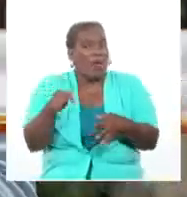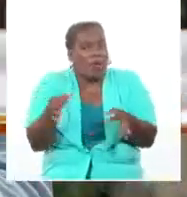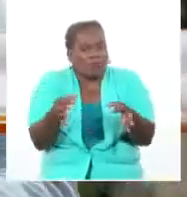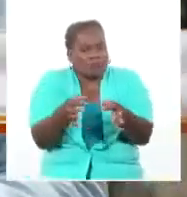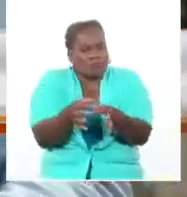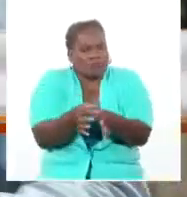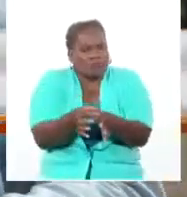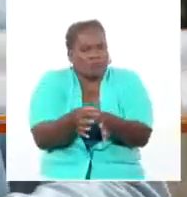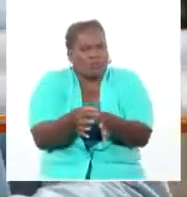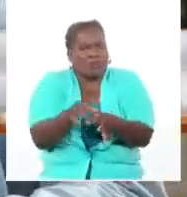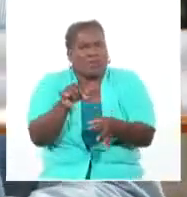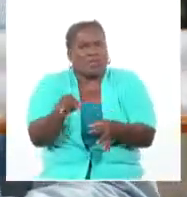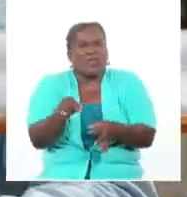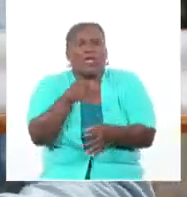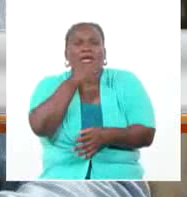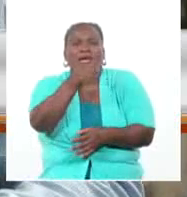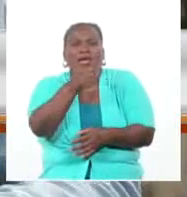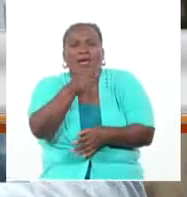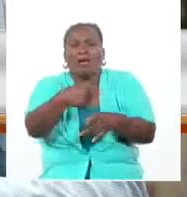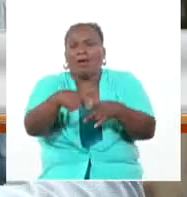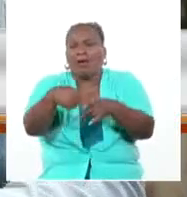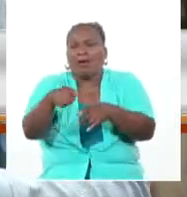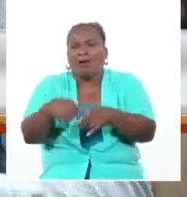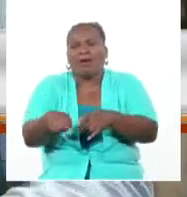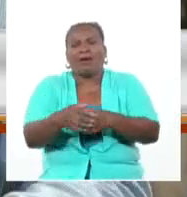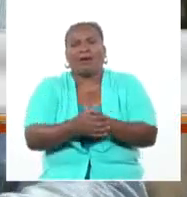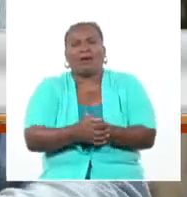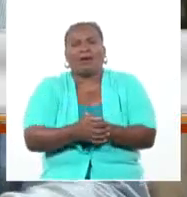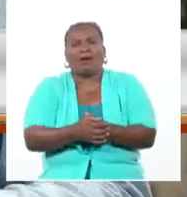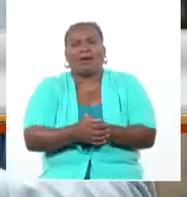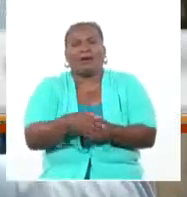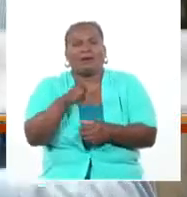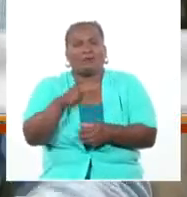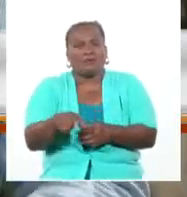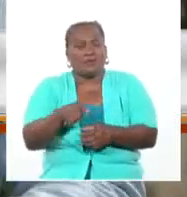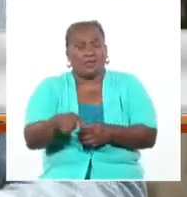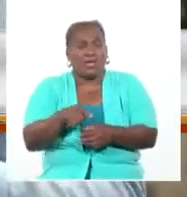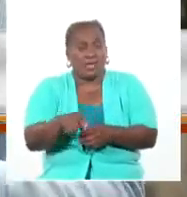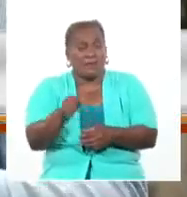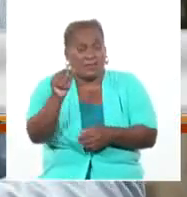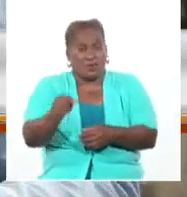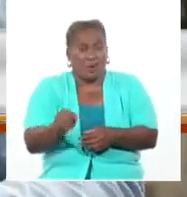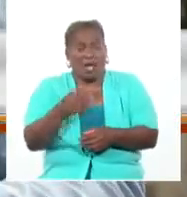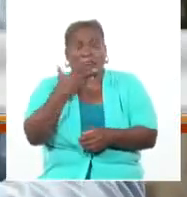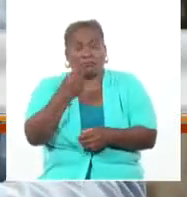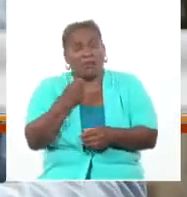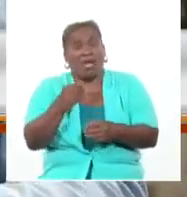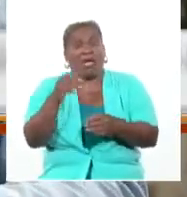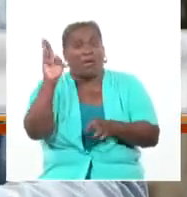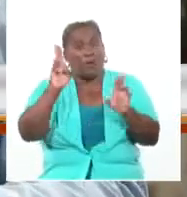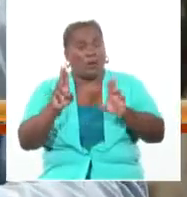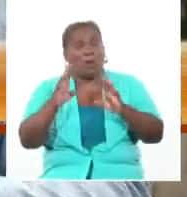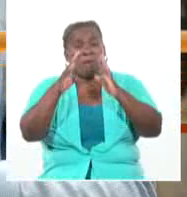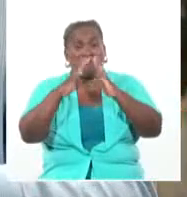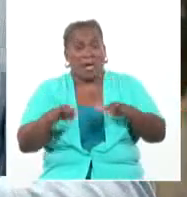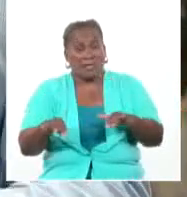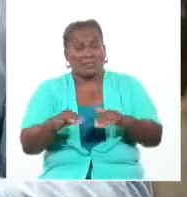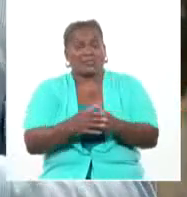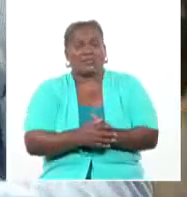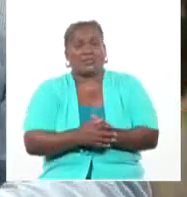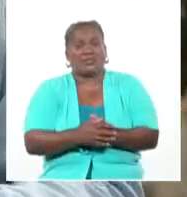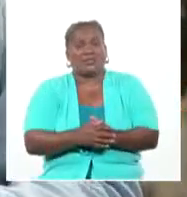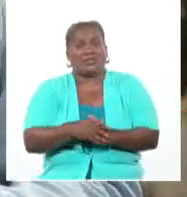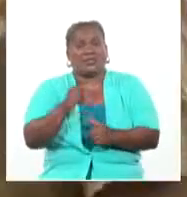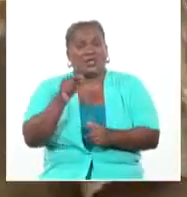reducida de comunicadores, desde la izquierda, de comunicadores progresistas, con una